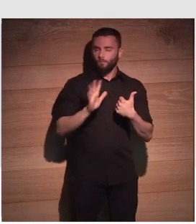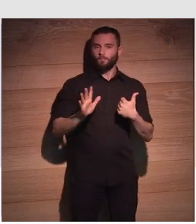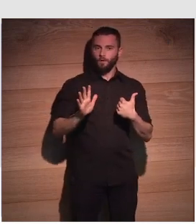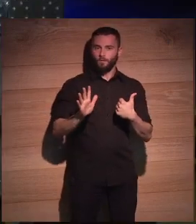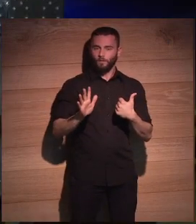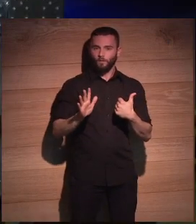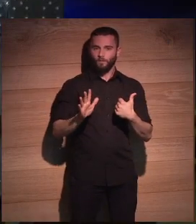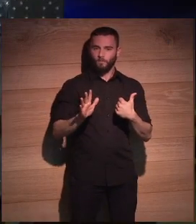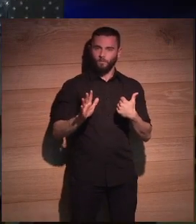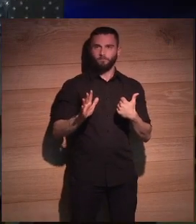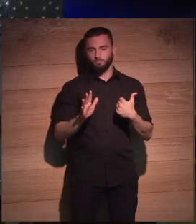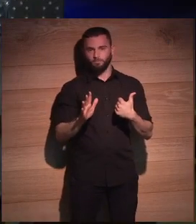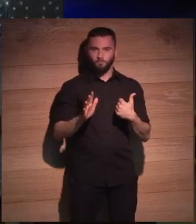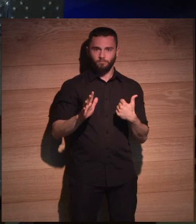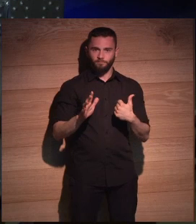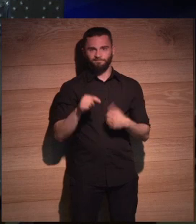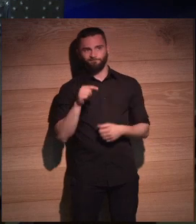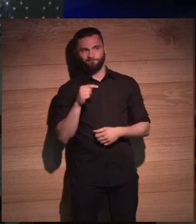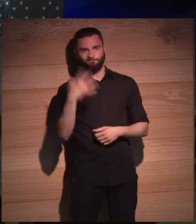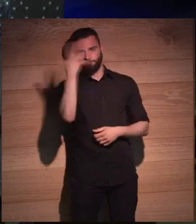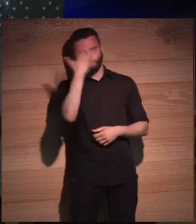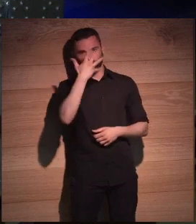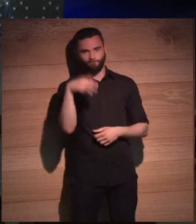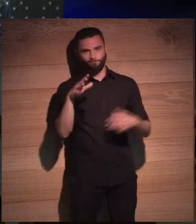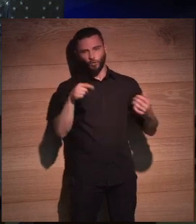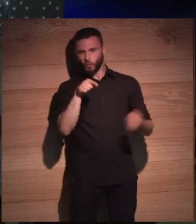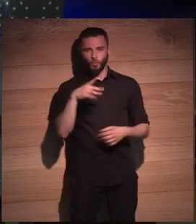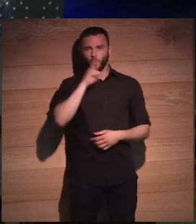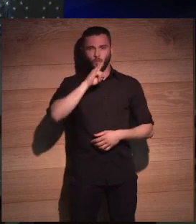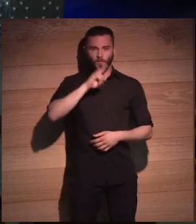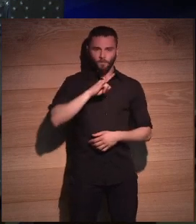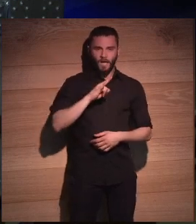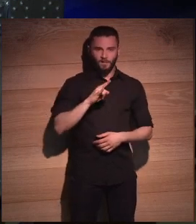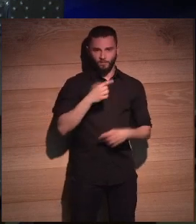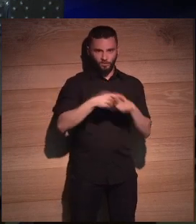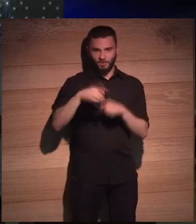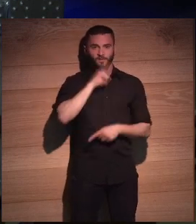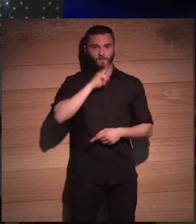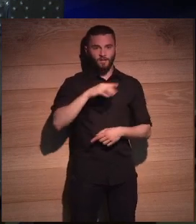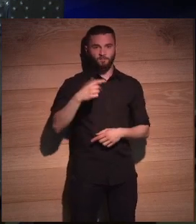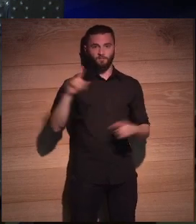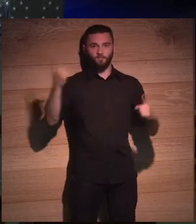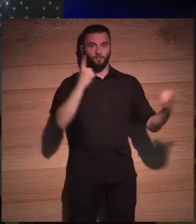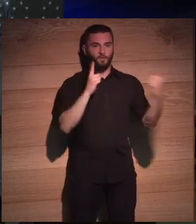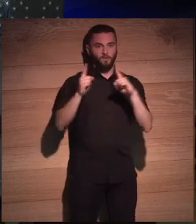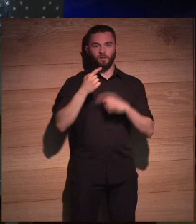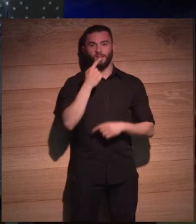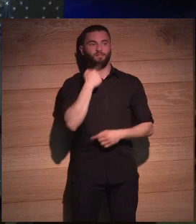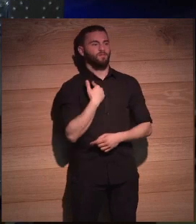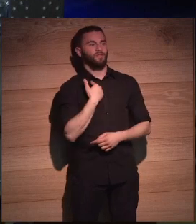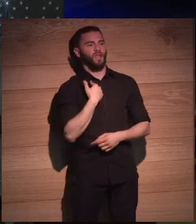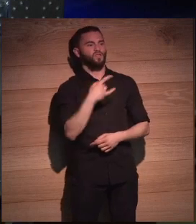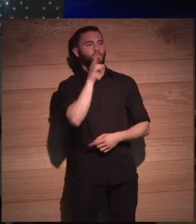esto por alguna parte, por estas partes pinta muy mal. Mucha gente venía hacia nosotros y nos decía, esto se está poniendo muy mal, esto es un